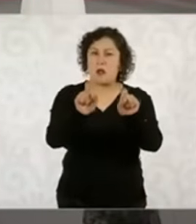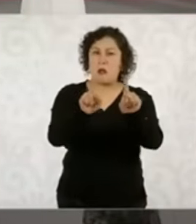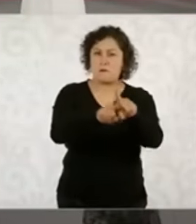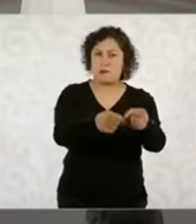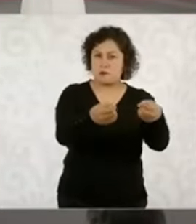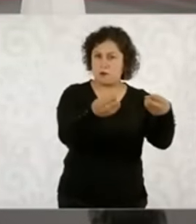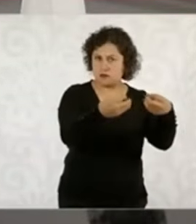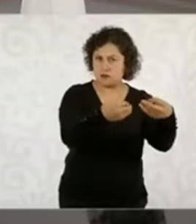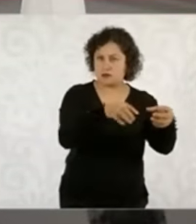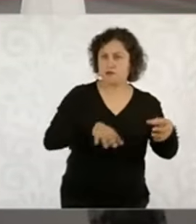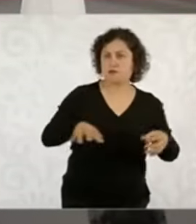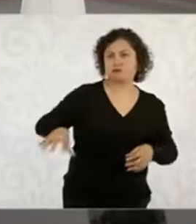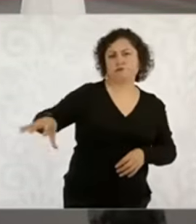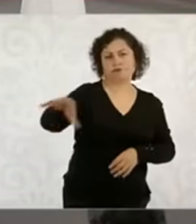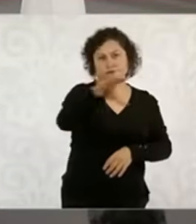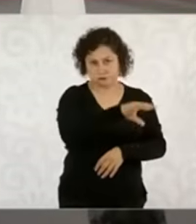pero